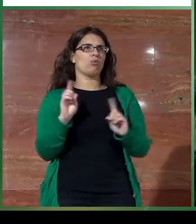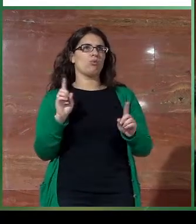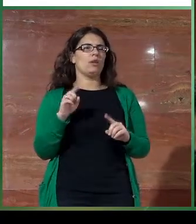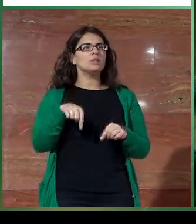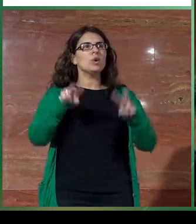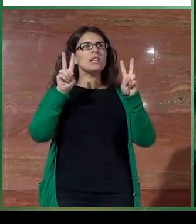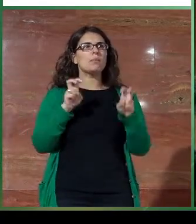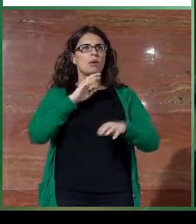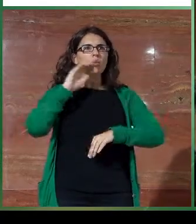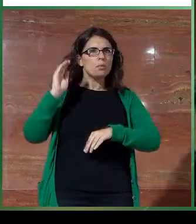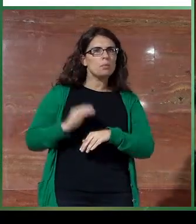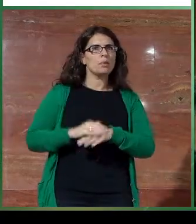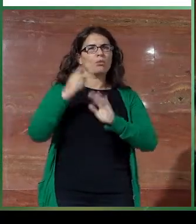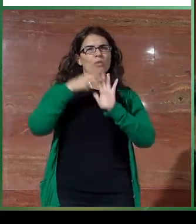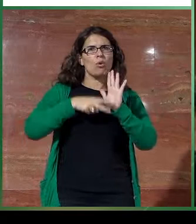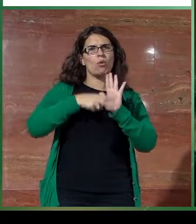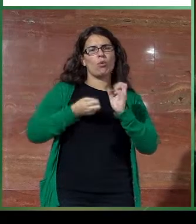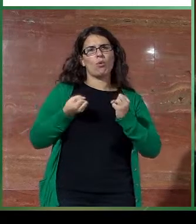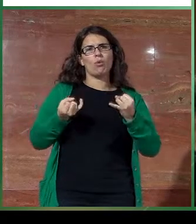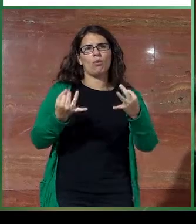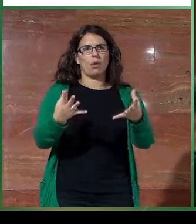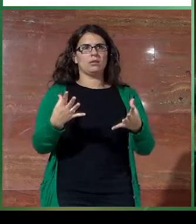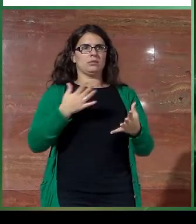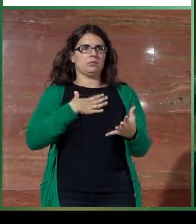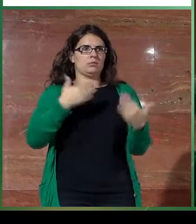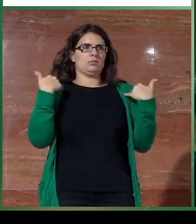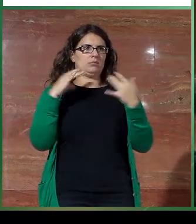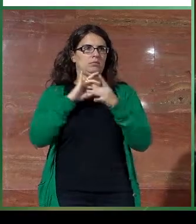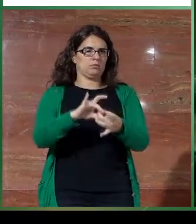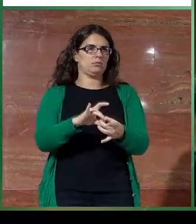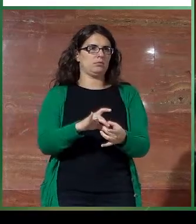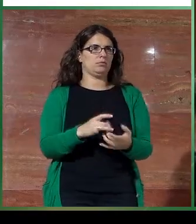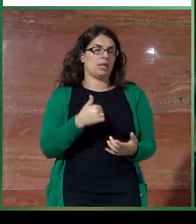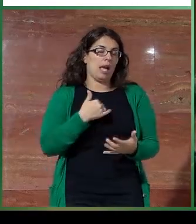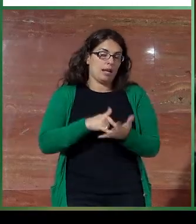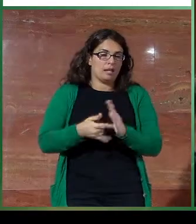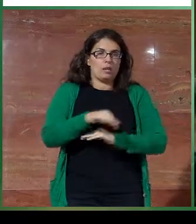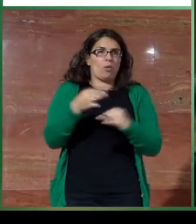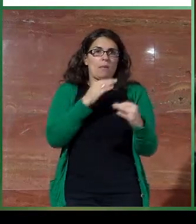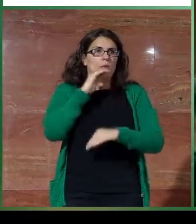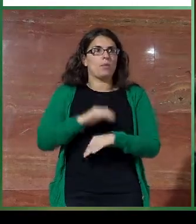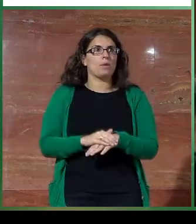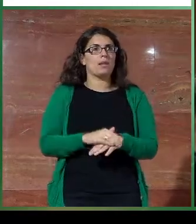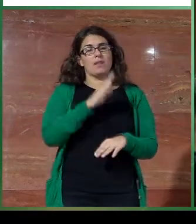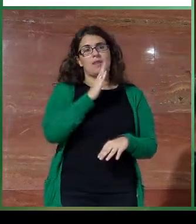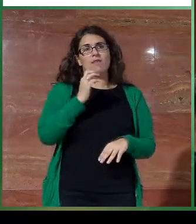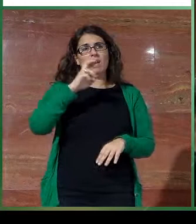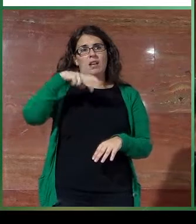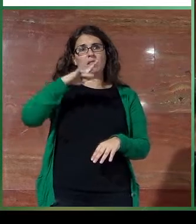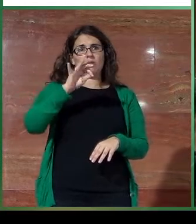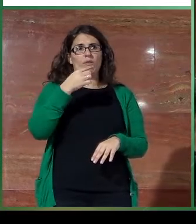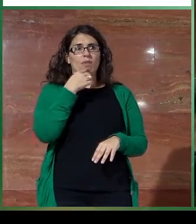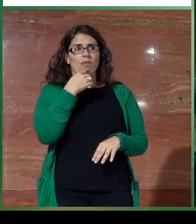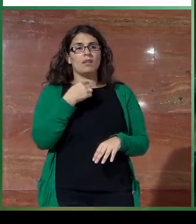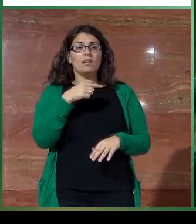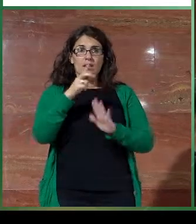tema de cumplimiento de todas las normativas que nos competen cumplir y que, como decía Fernando, que cada día van